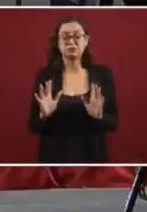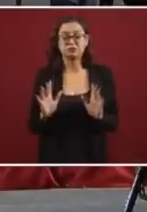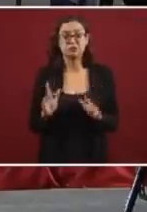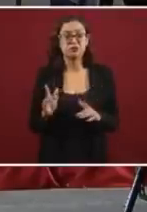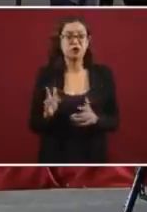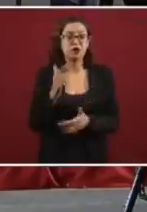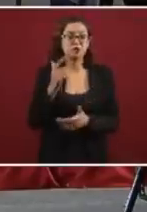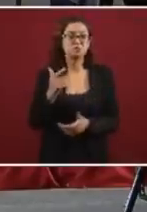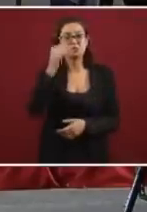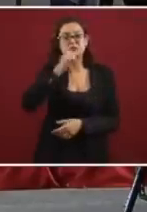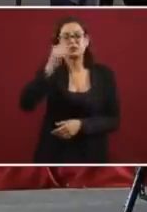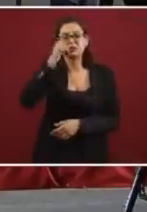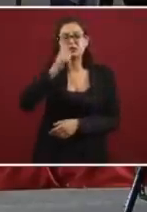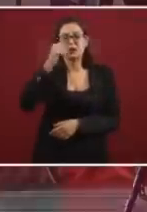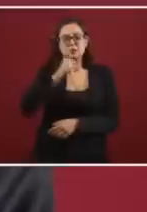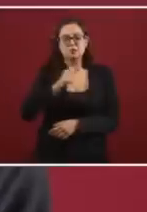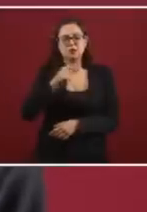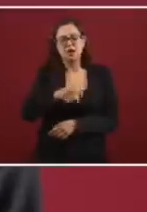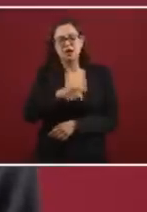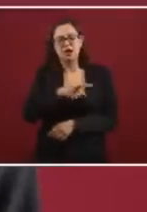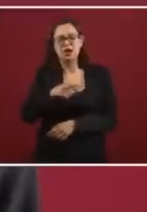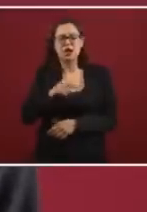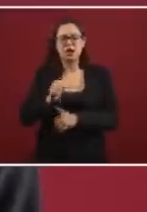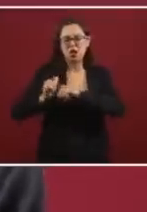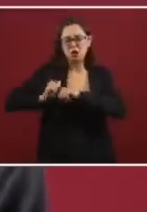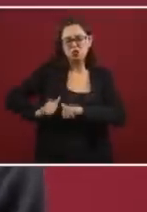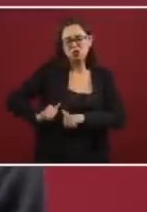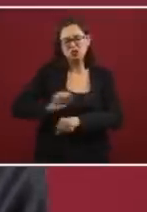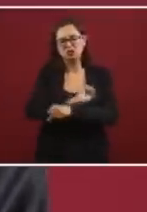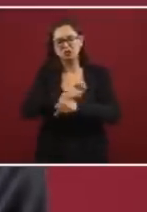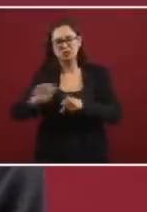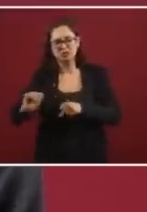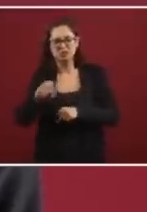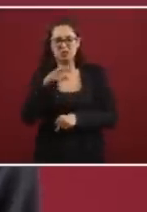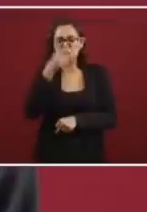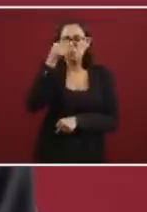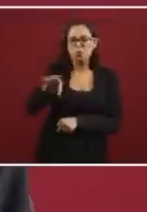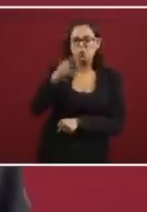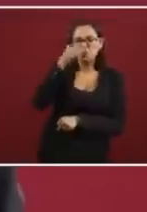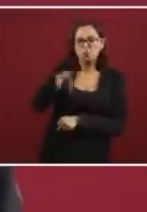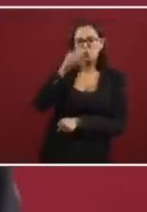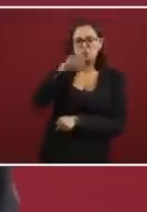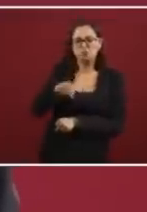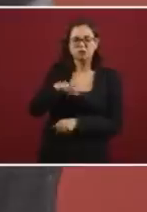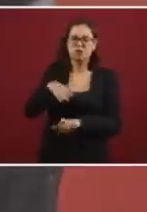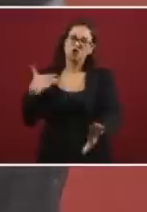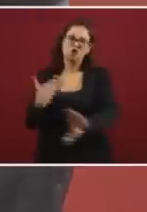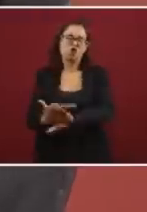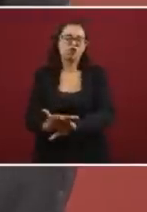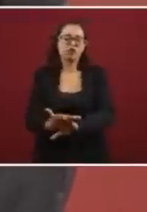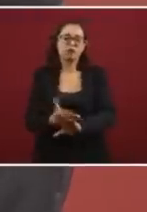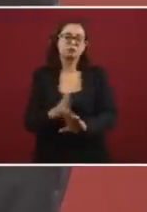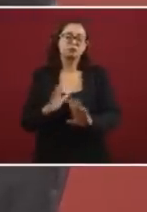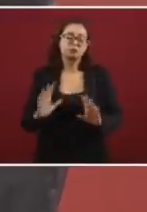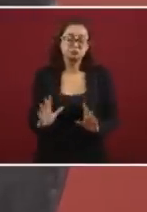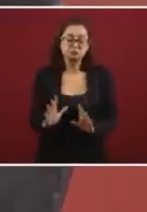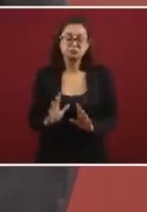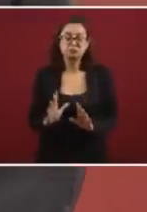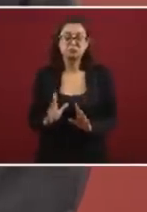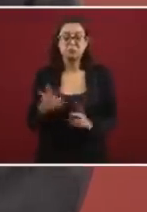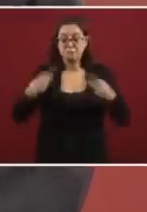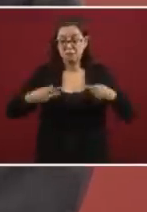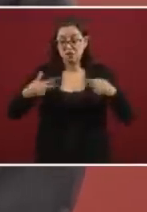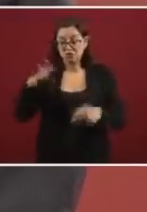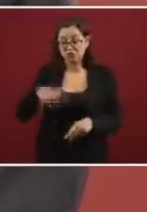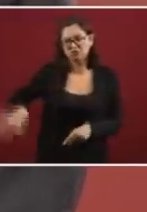abajo porque esa era la mala costumbre los chivos expiatorios que esté si la